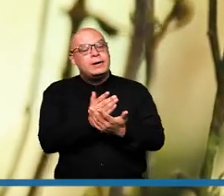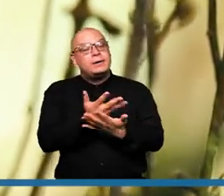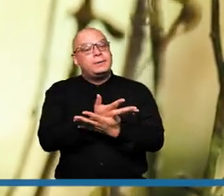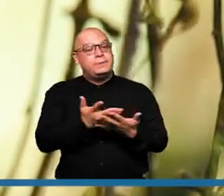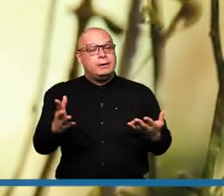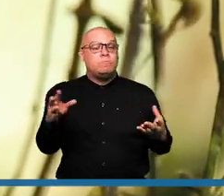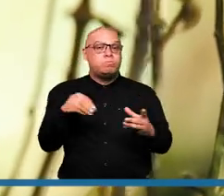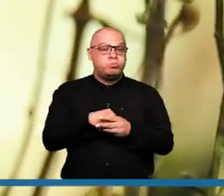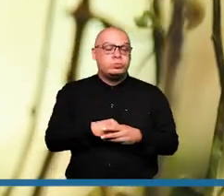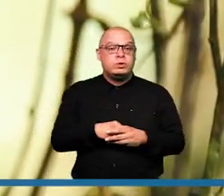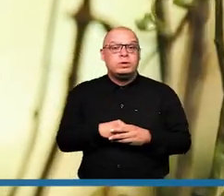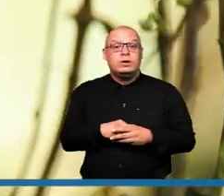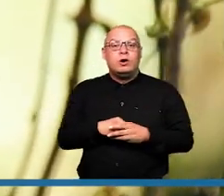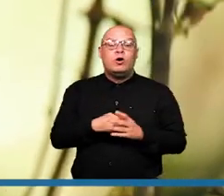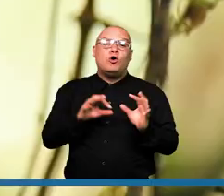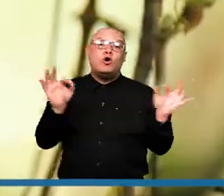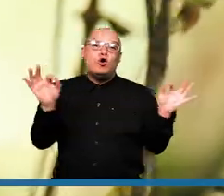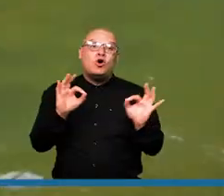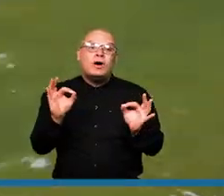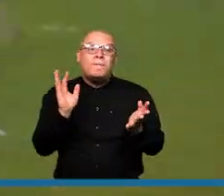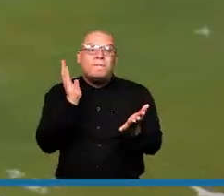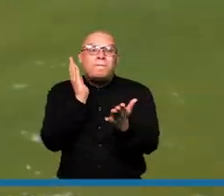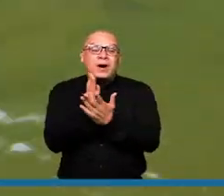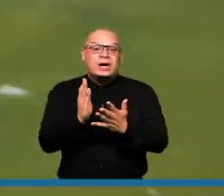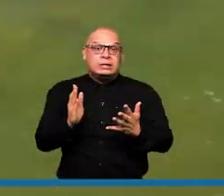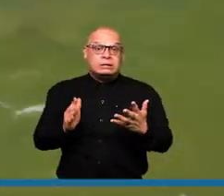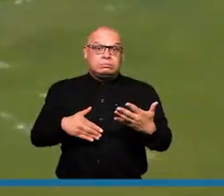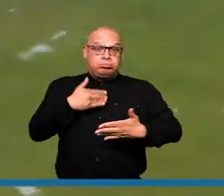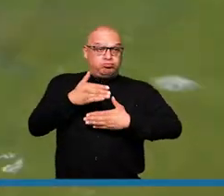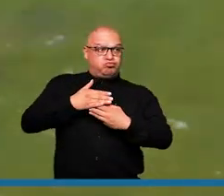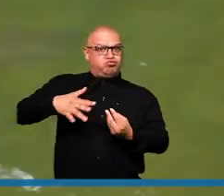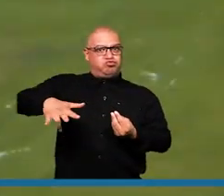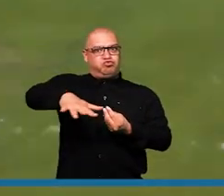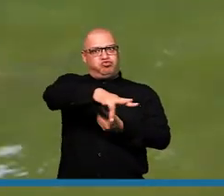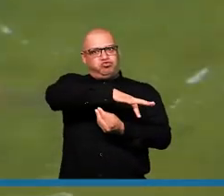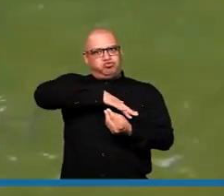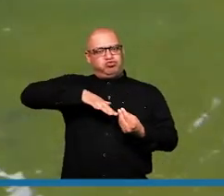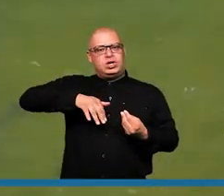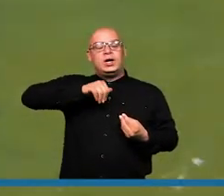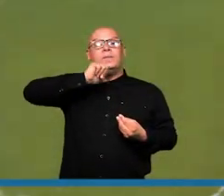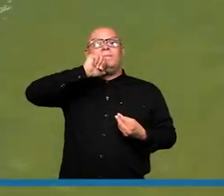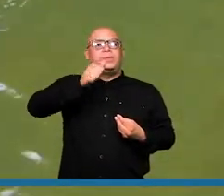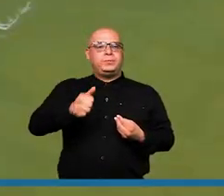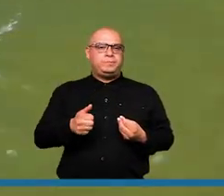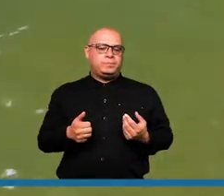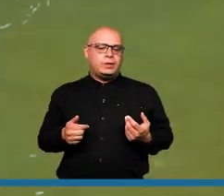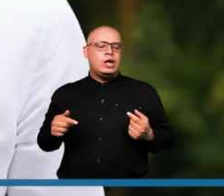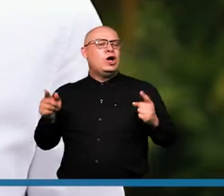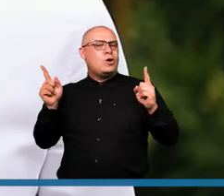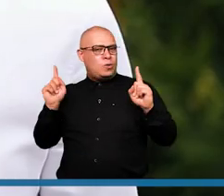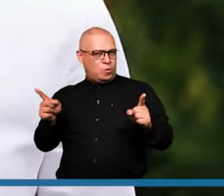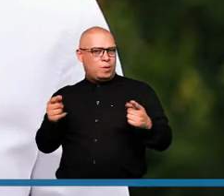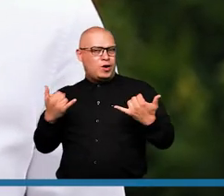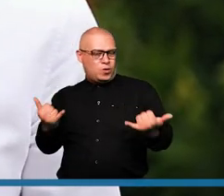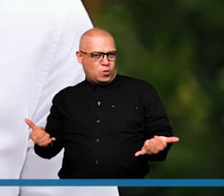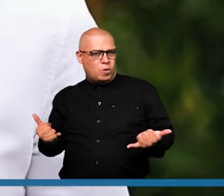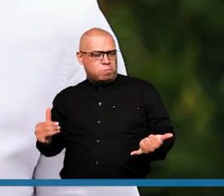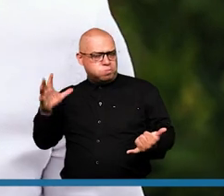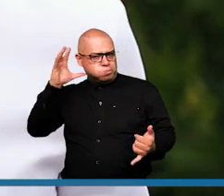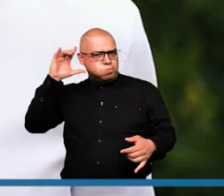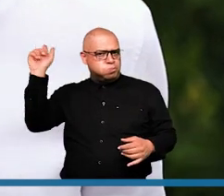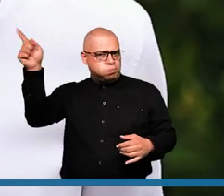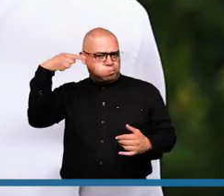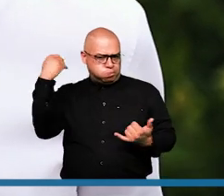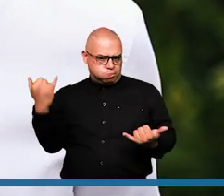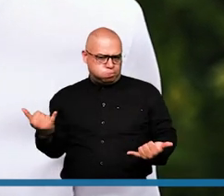con ellos y definitivamente poner en riesgo la sostenibilidad ambiental. Hoy, por ejemplo, producto del tráfico de la fauna,